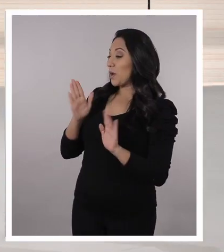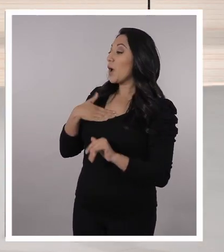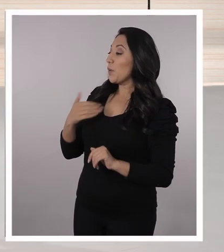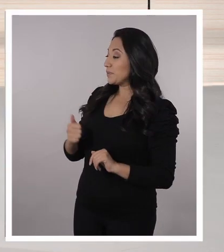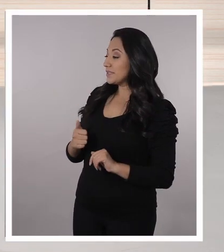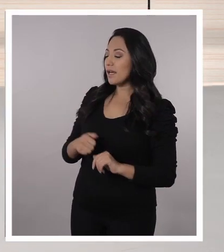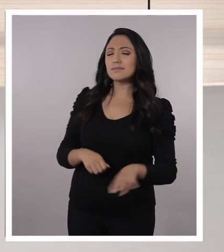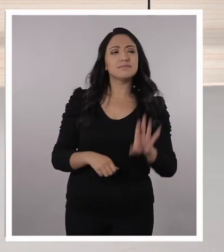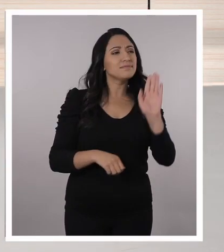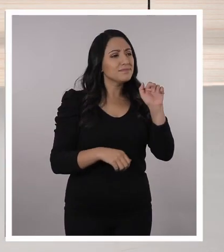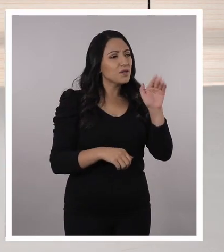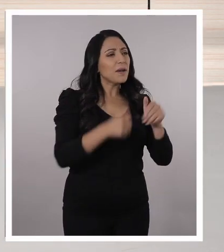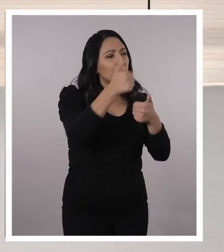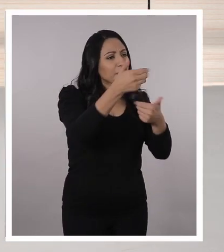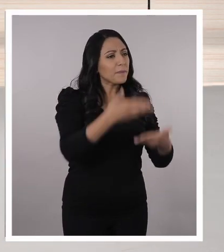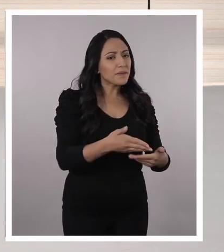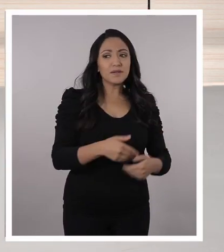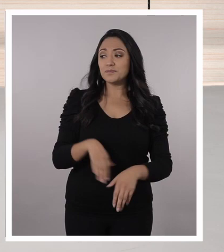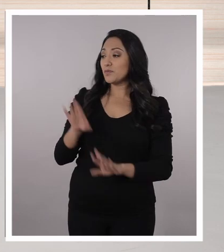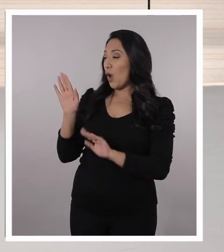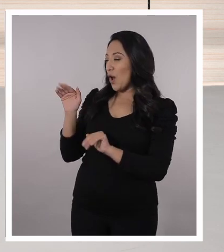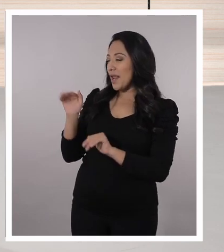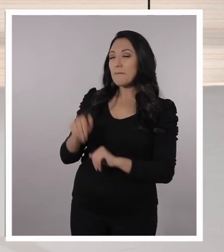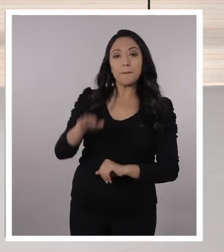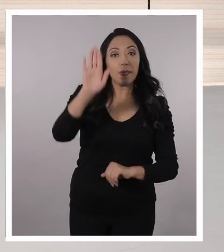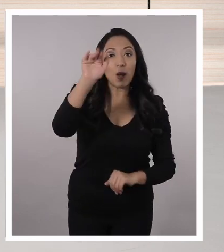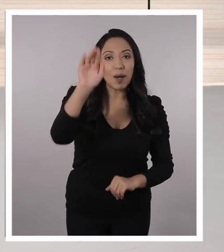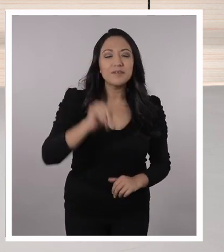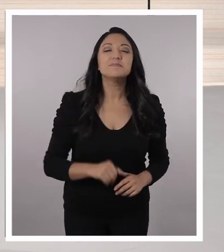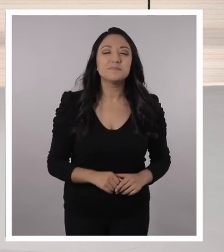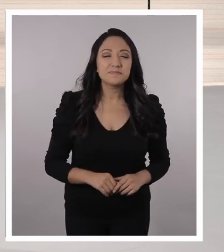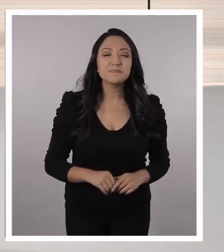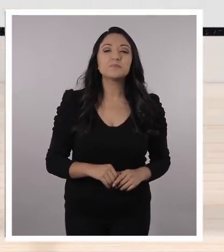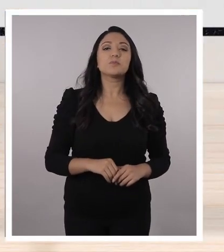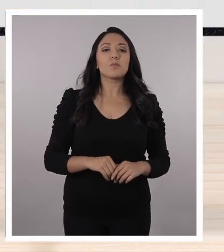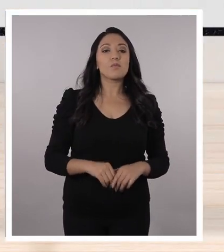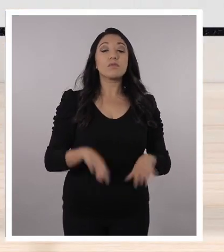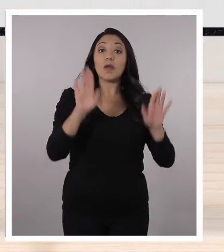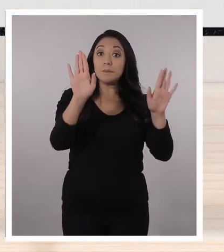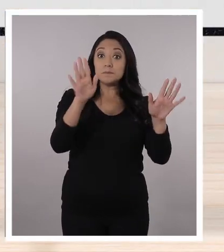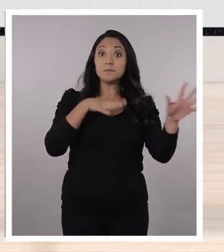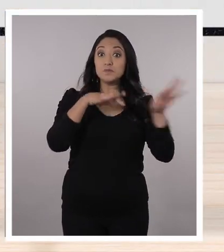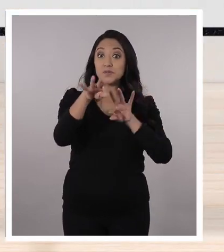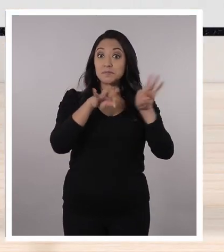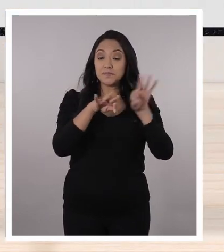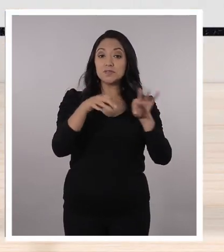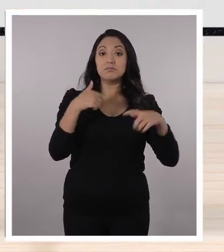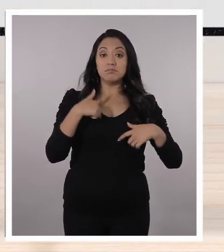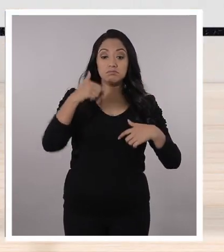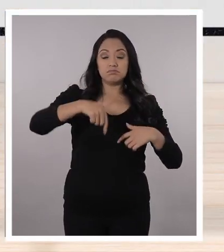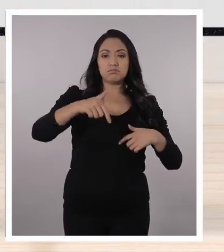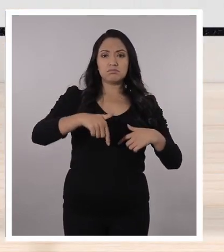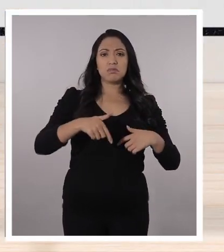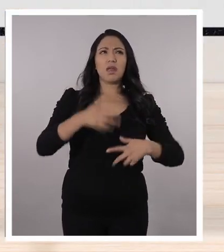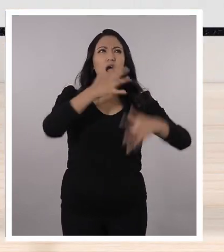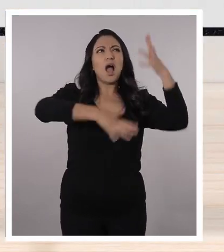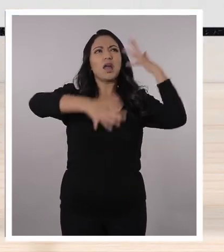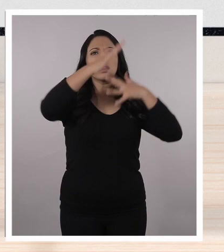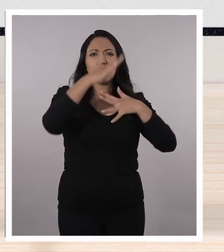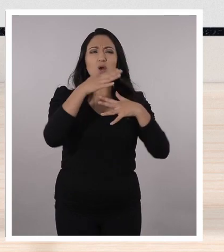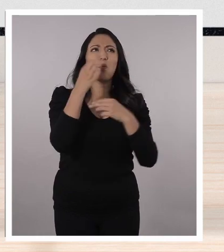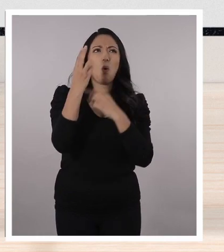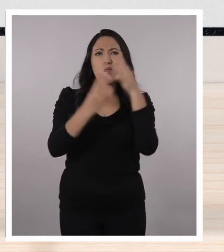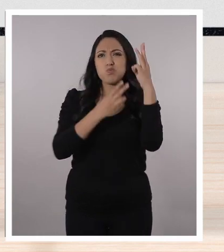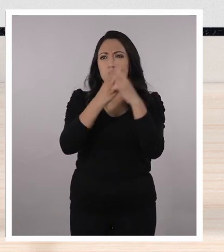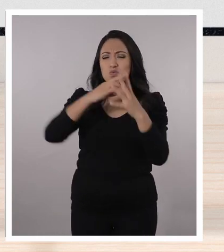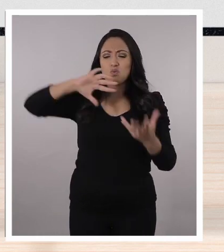Hola Nelly, ¿cómo estás? Hola, profe, bienvenido. Hola chicos y chicas, ¿cómo están? Profe, nosotros estamos hablando sobre las eras geológicas